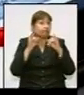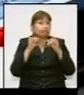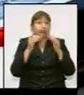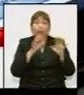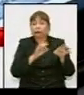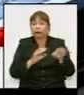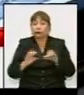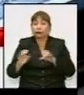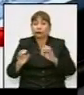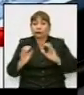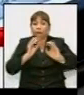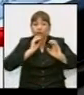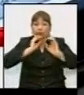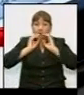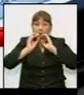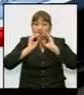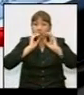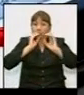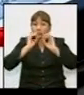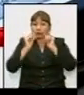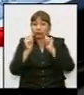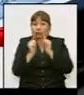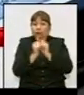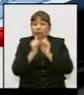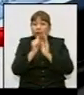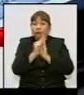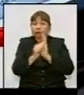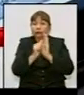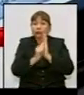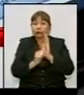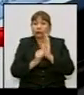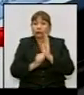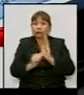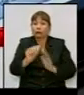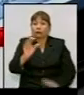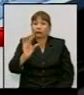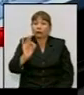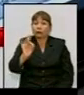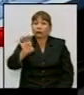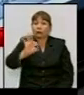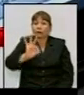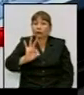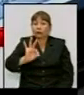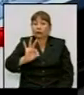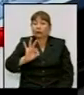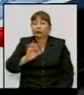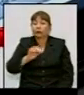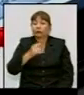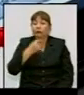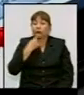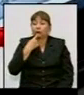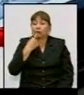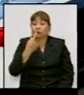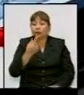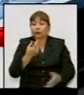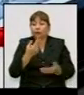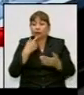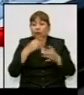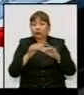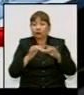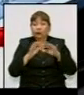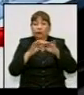Servicio de Comunicaciones, donde en su artículo 89 le decreta a la Dirección de